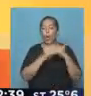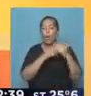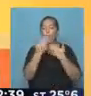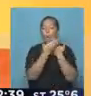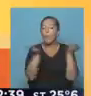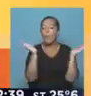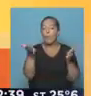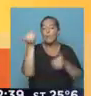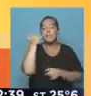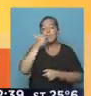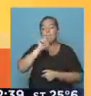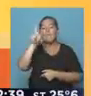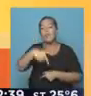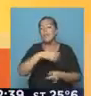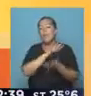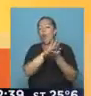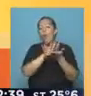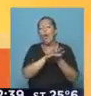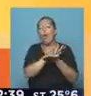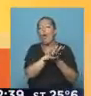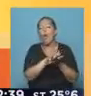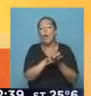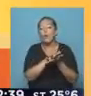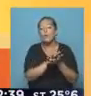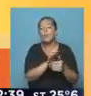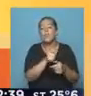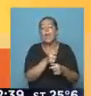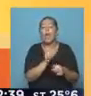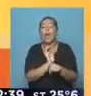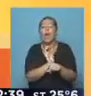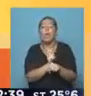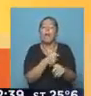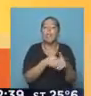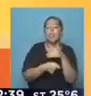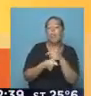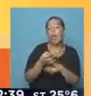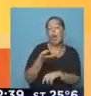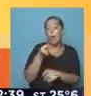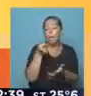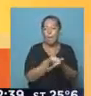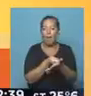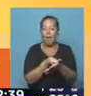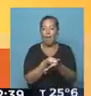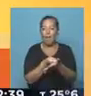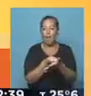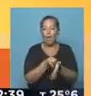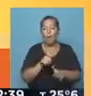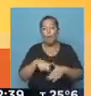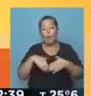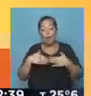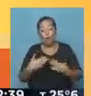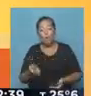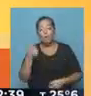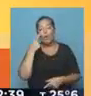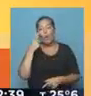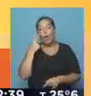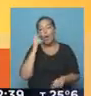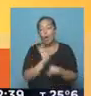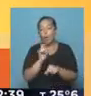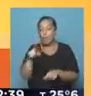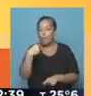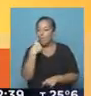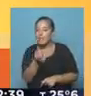y venía de la mano de este tipo de de de favores o compra de favores o como fuera por eso lo que se está conociendo es como vos